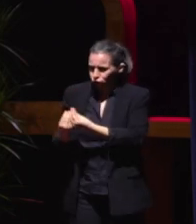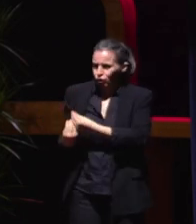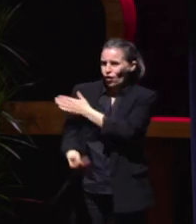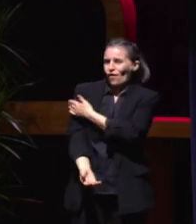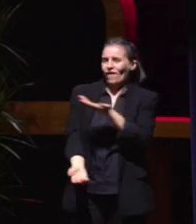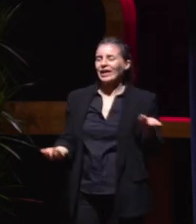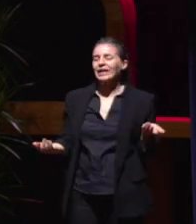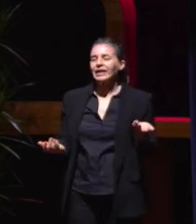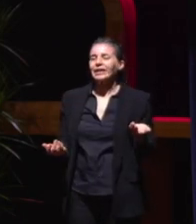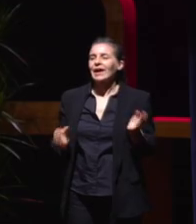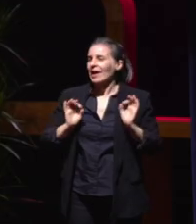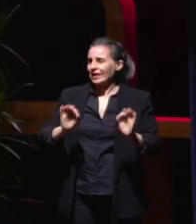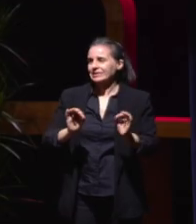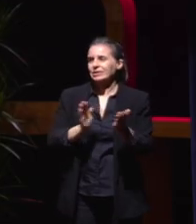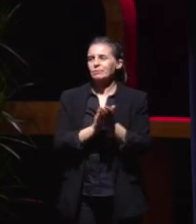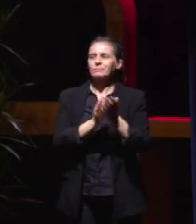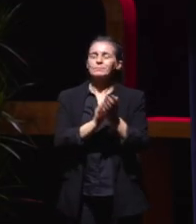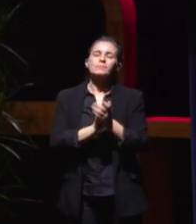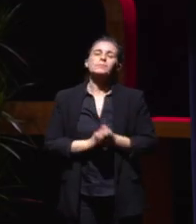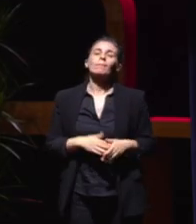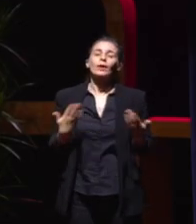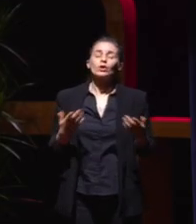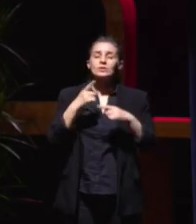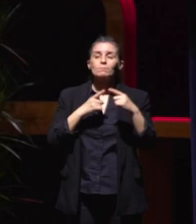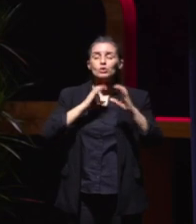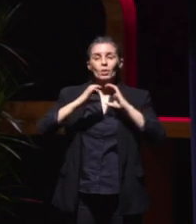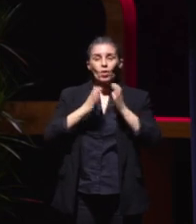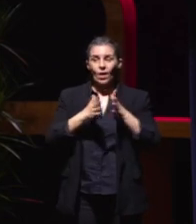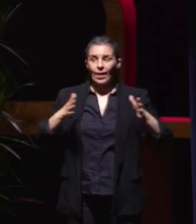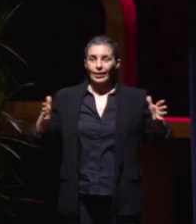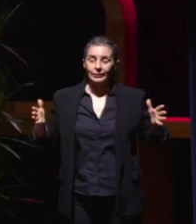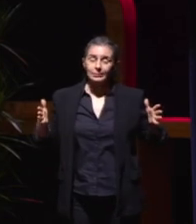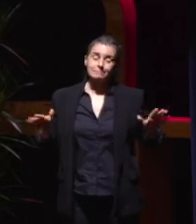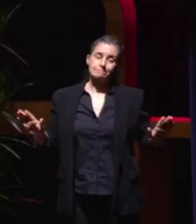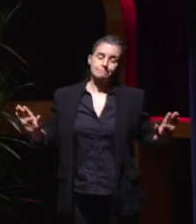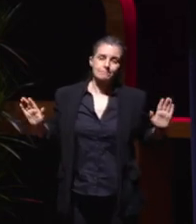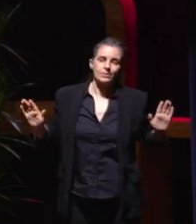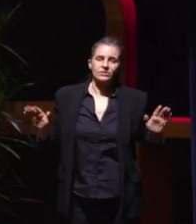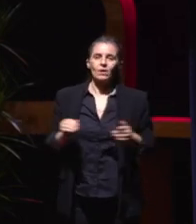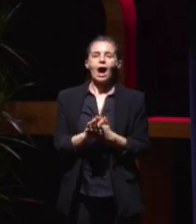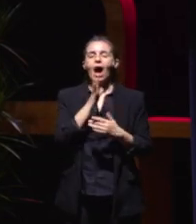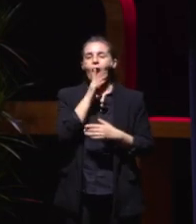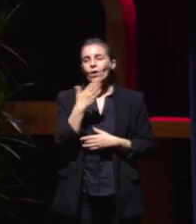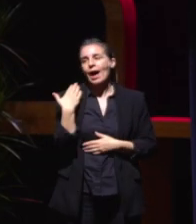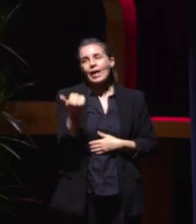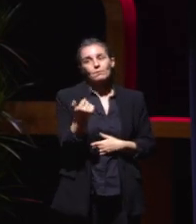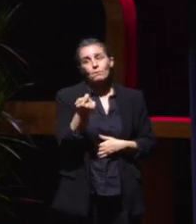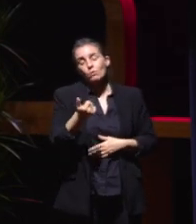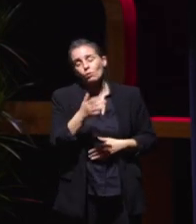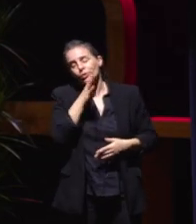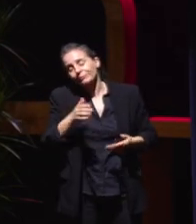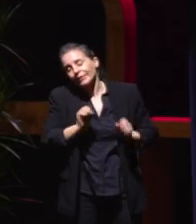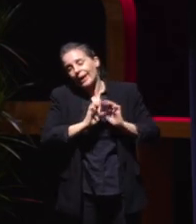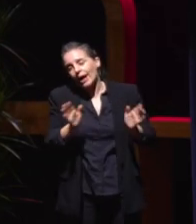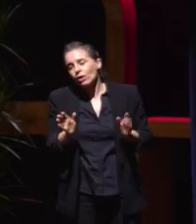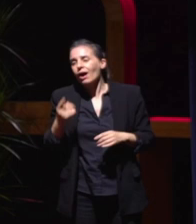de tal manera que los medios grandes Bueno ahora me llaman un poco porque Claro si me dicen